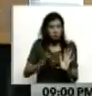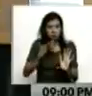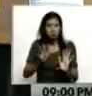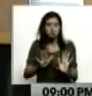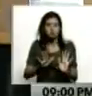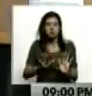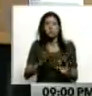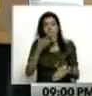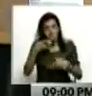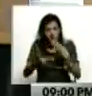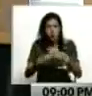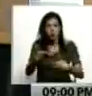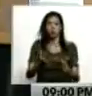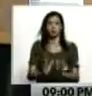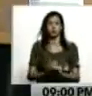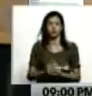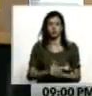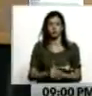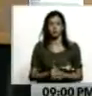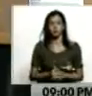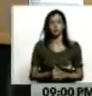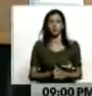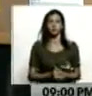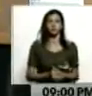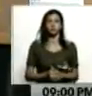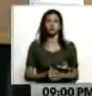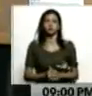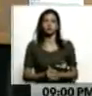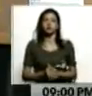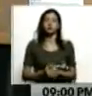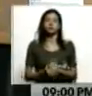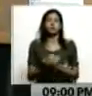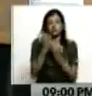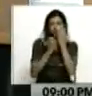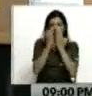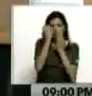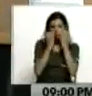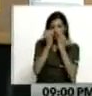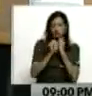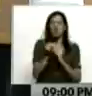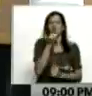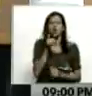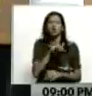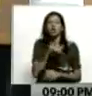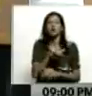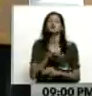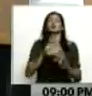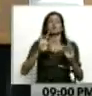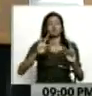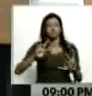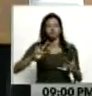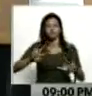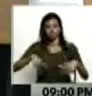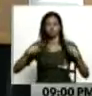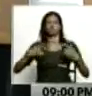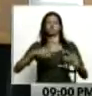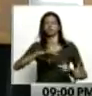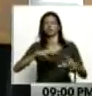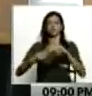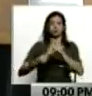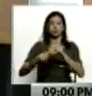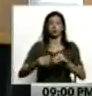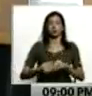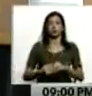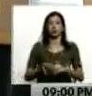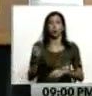nueva oportunidad Ah bueno entonces no va en condiciones ya de haber revisado y